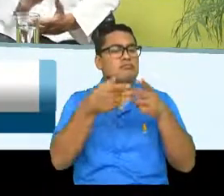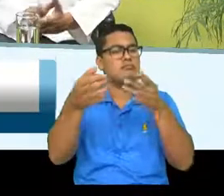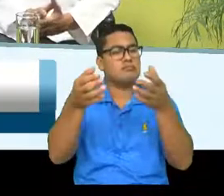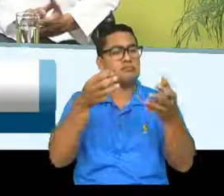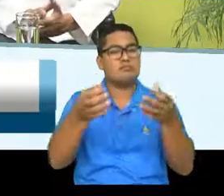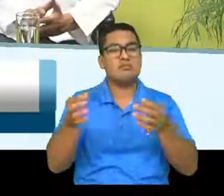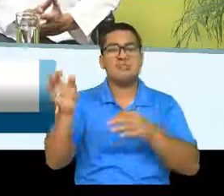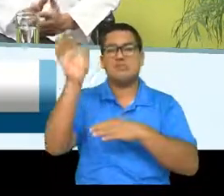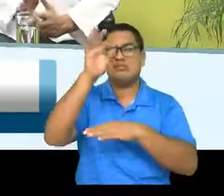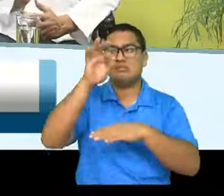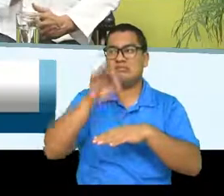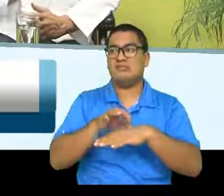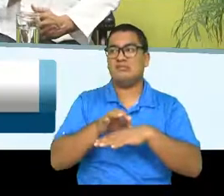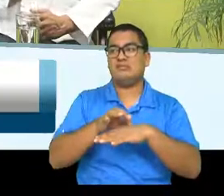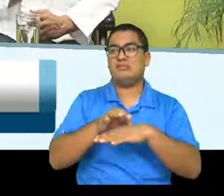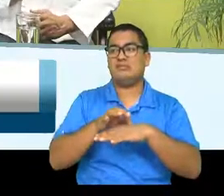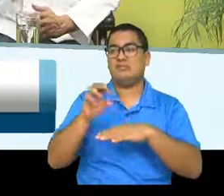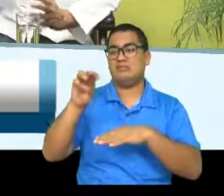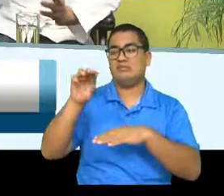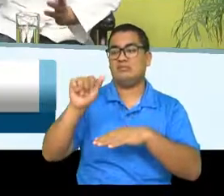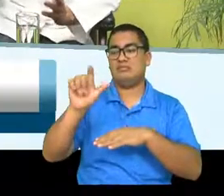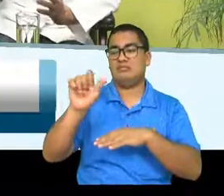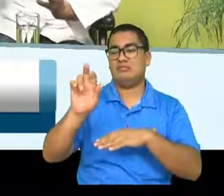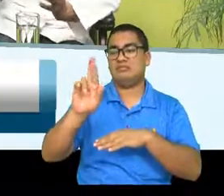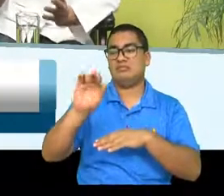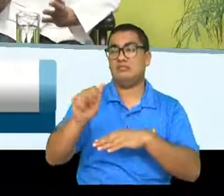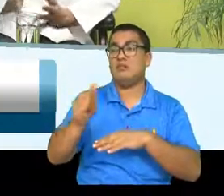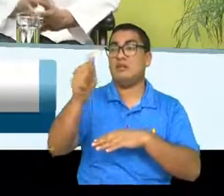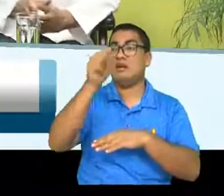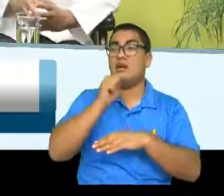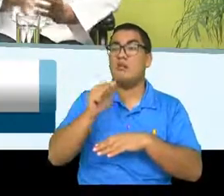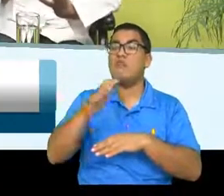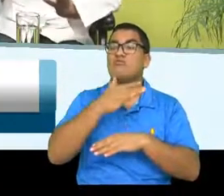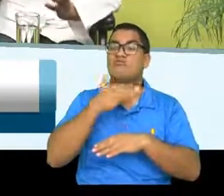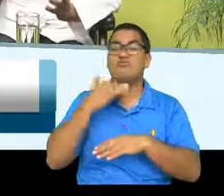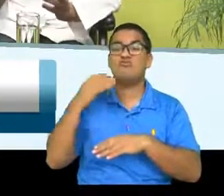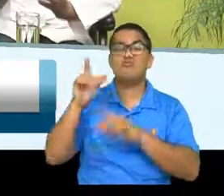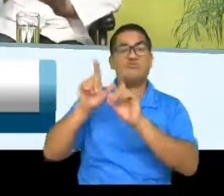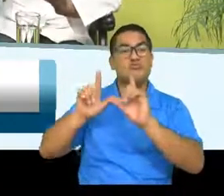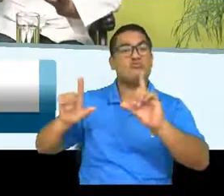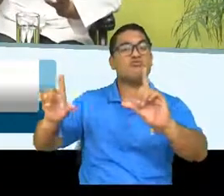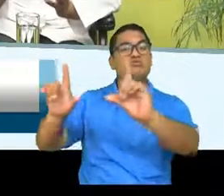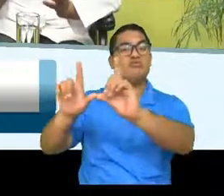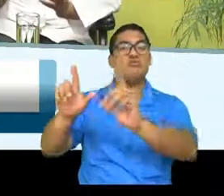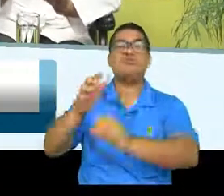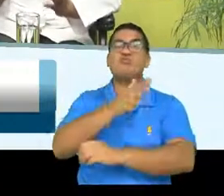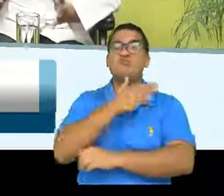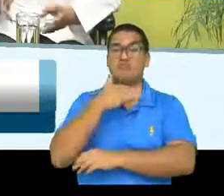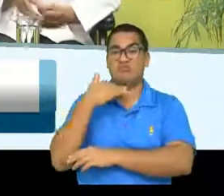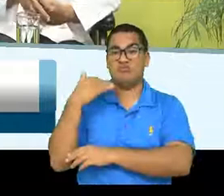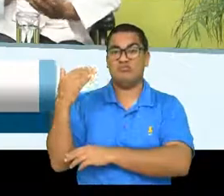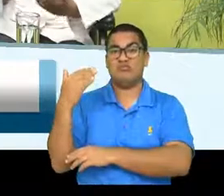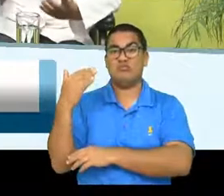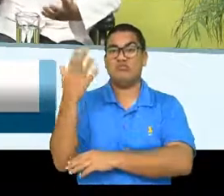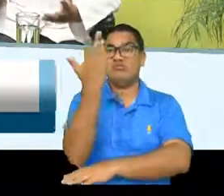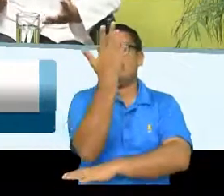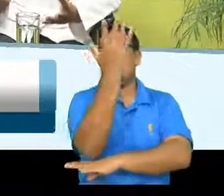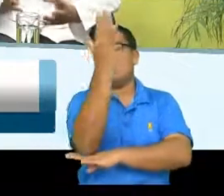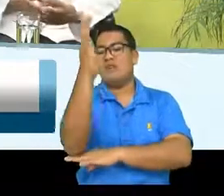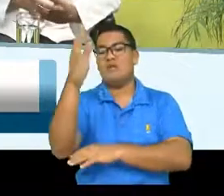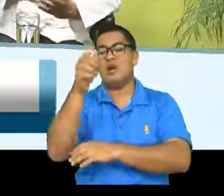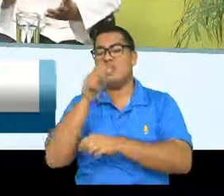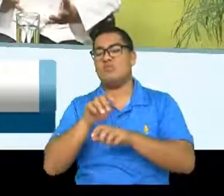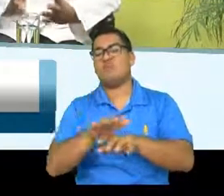mosquito de la malaria está en lugares sucios, en donde hay zonas pantanosas, donde